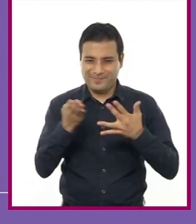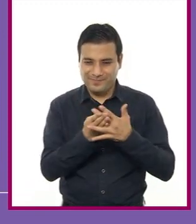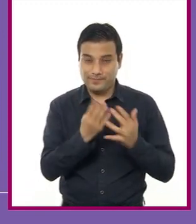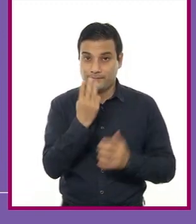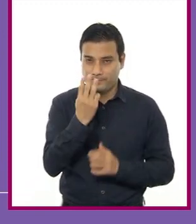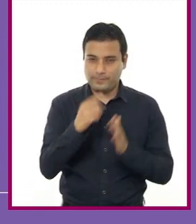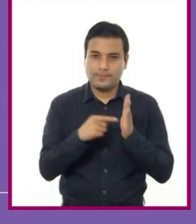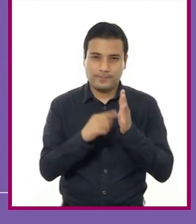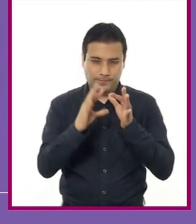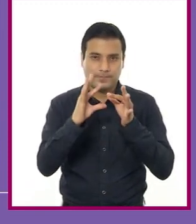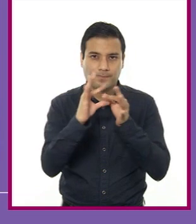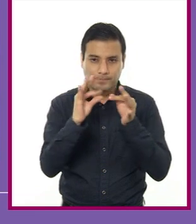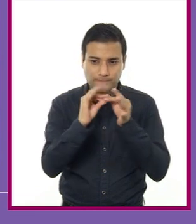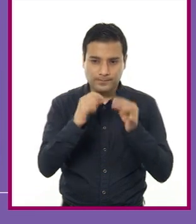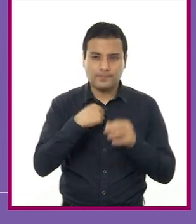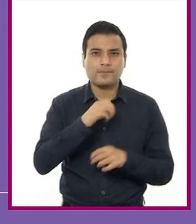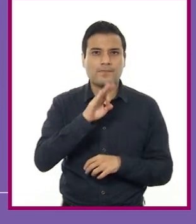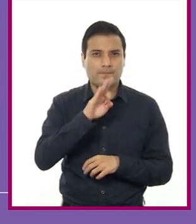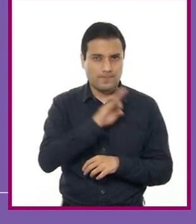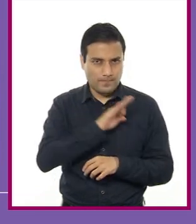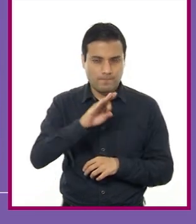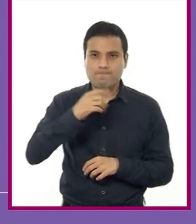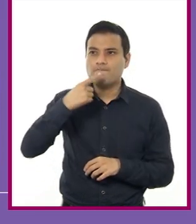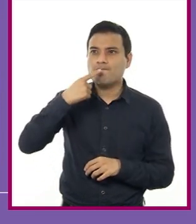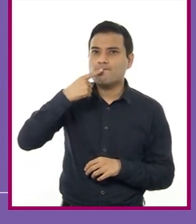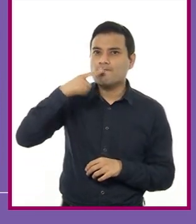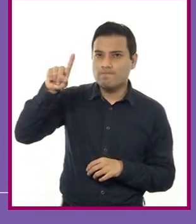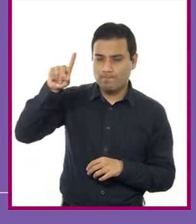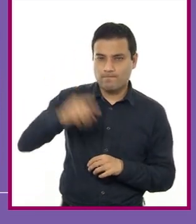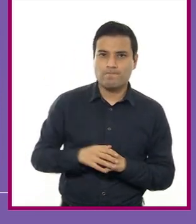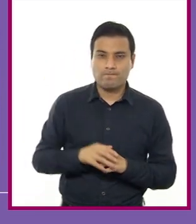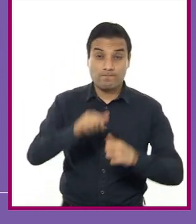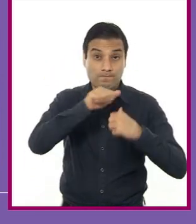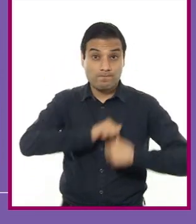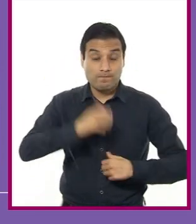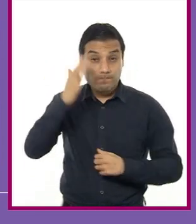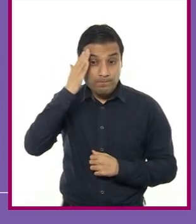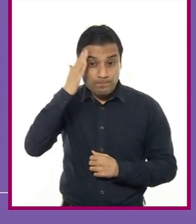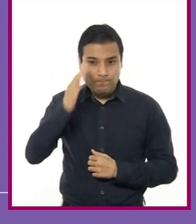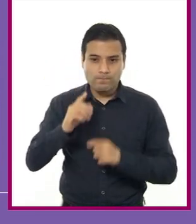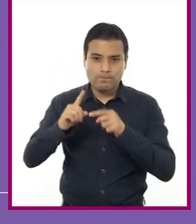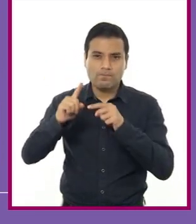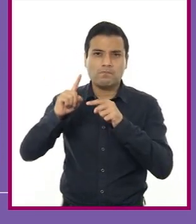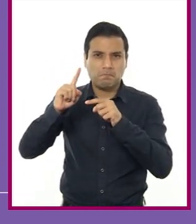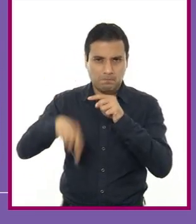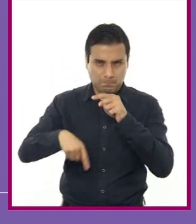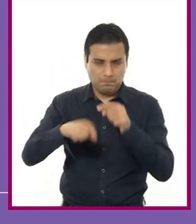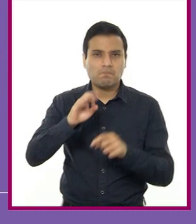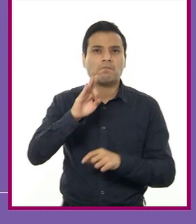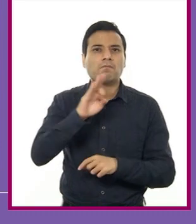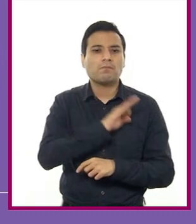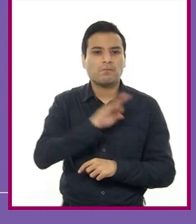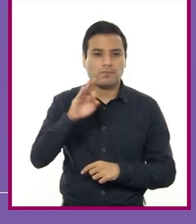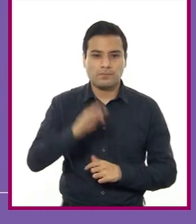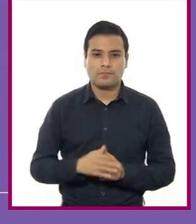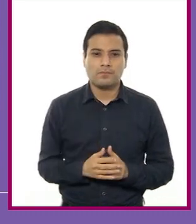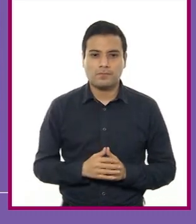donde se puede demandar la sustitución o remoción de autoridades que hayan afectado la